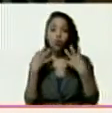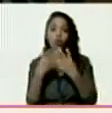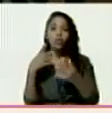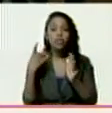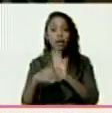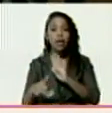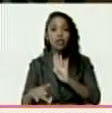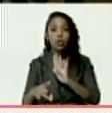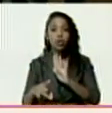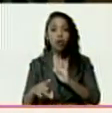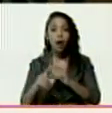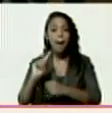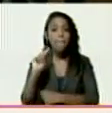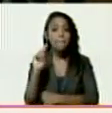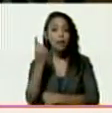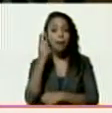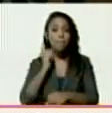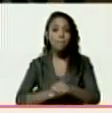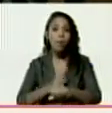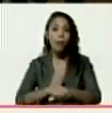estaba en todo su derecho.